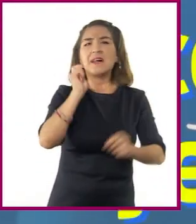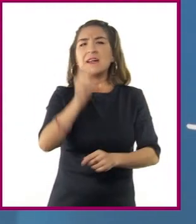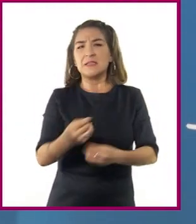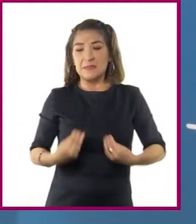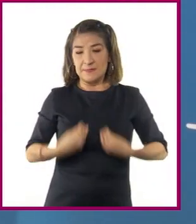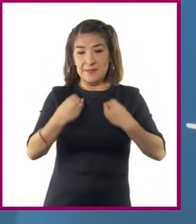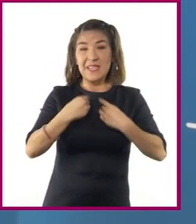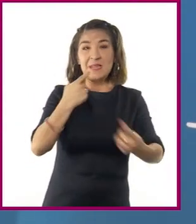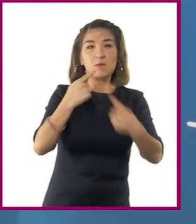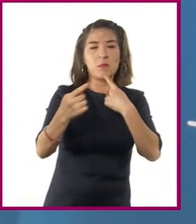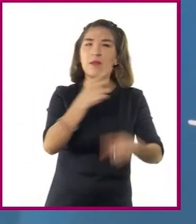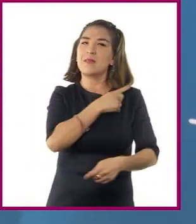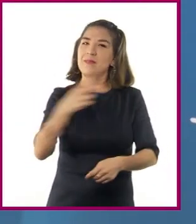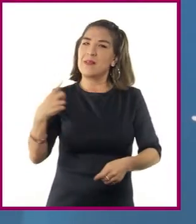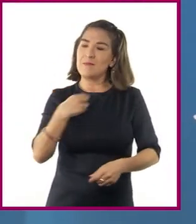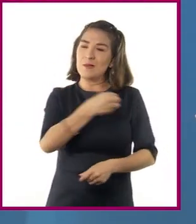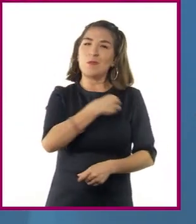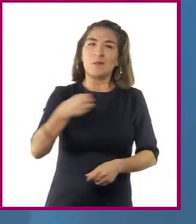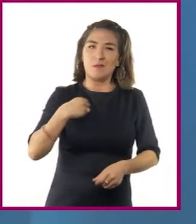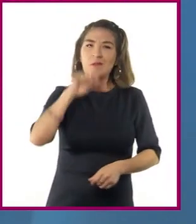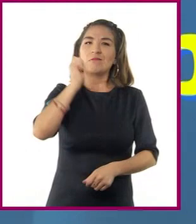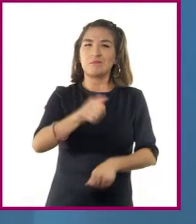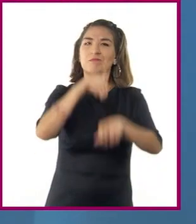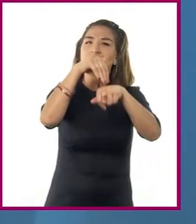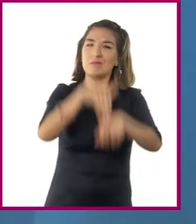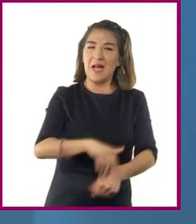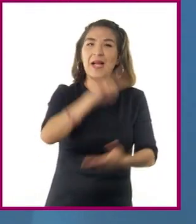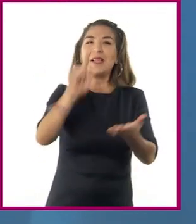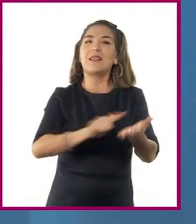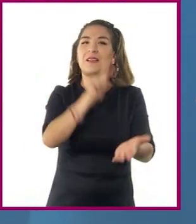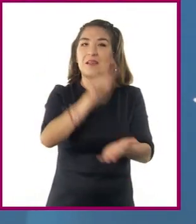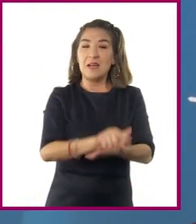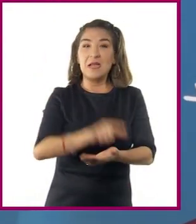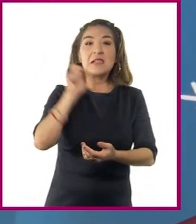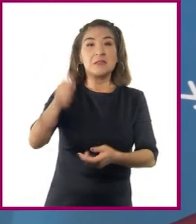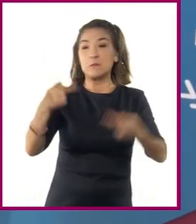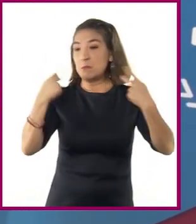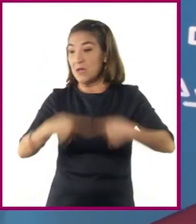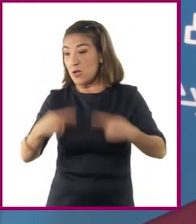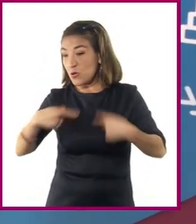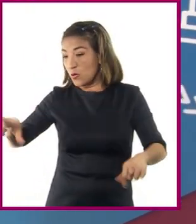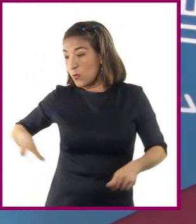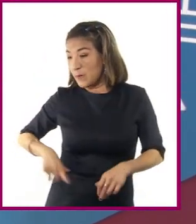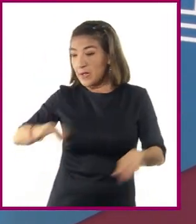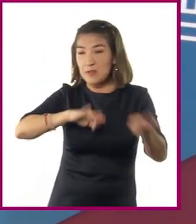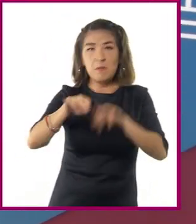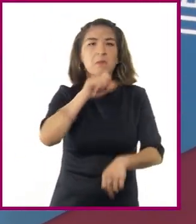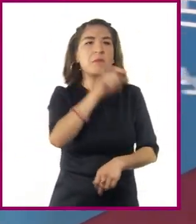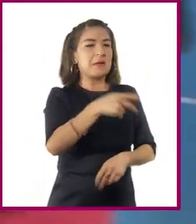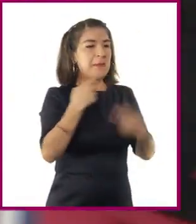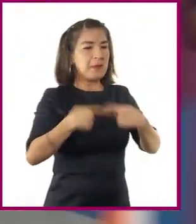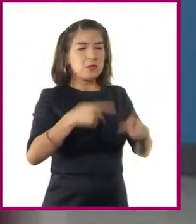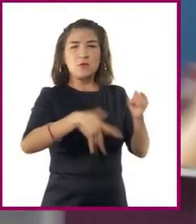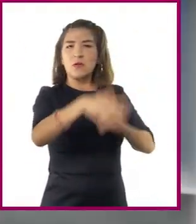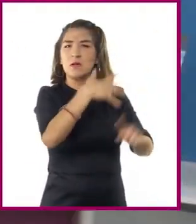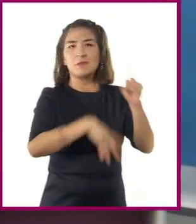estamos obligadas a obedecer las leyes, tanto la ciudadanía como los servidores y las servidoras